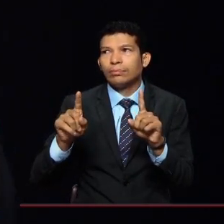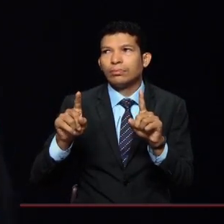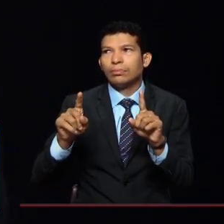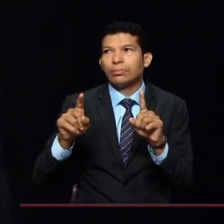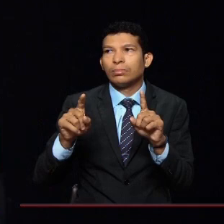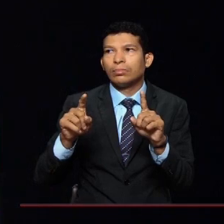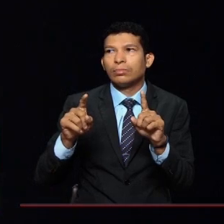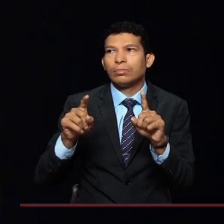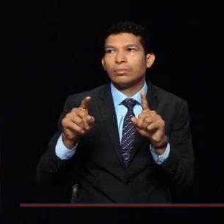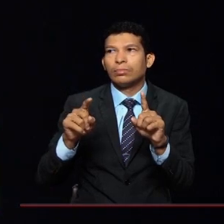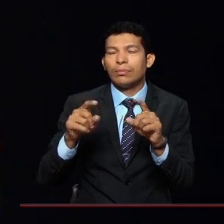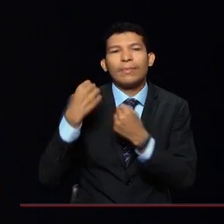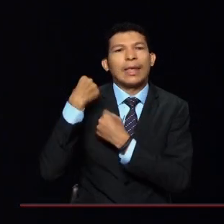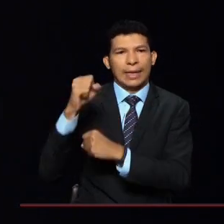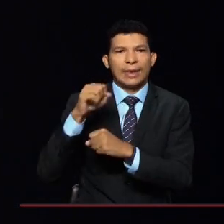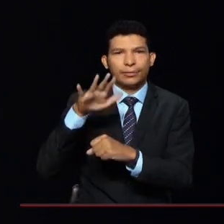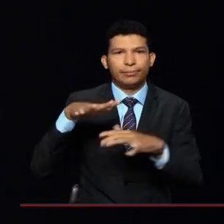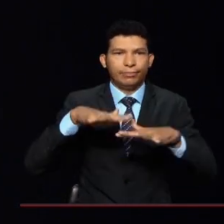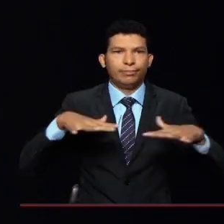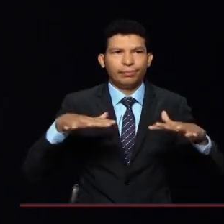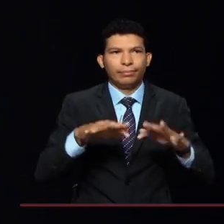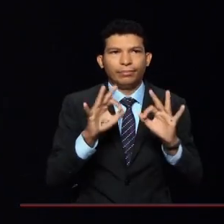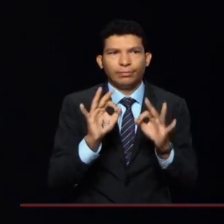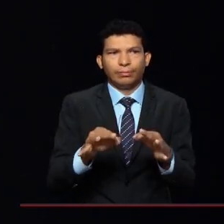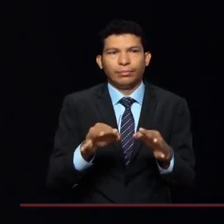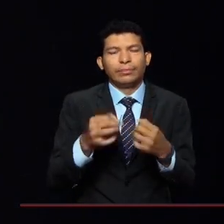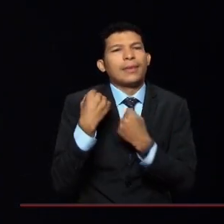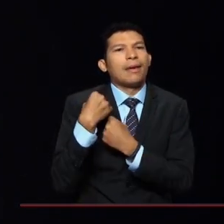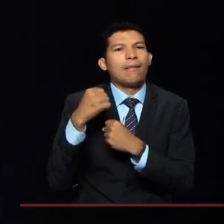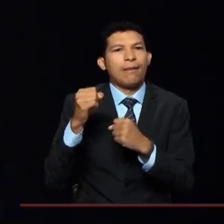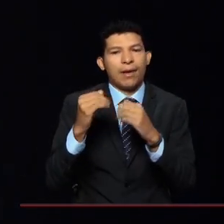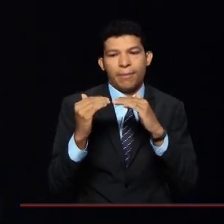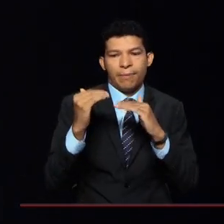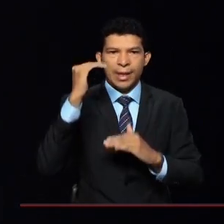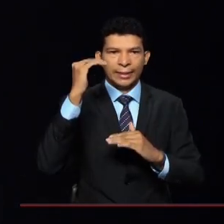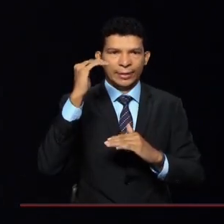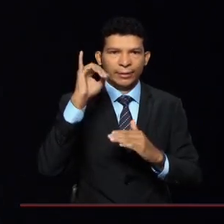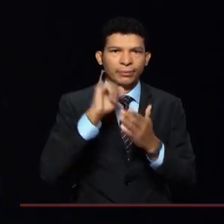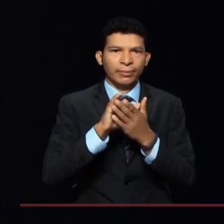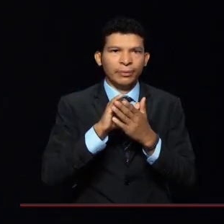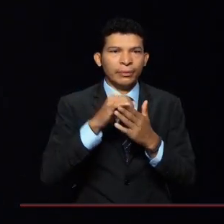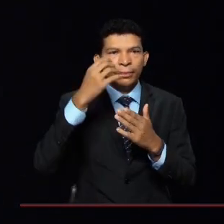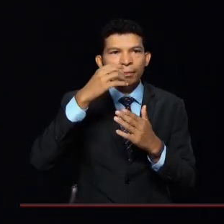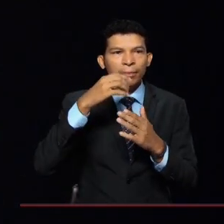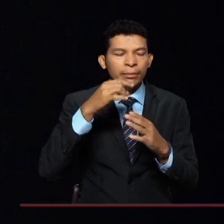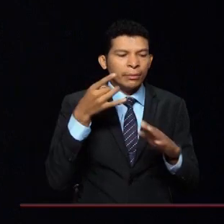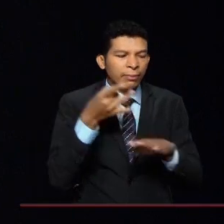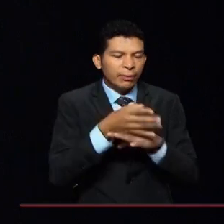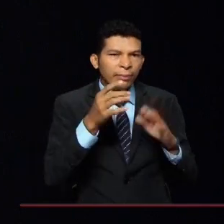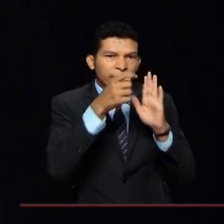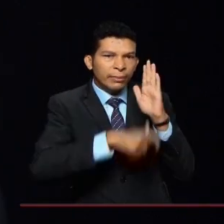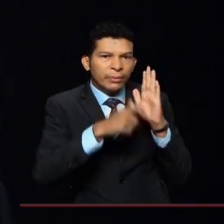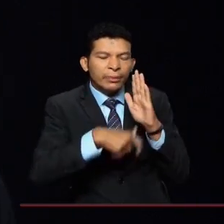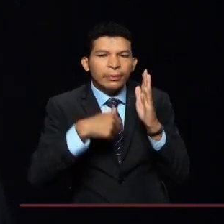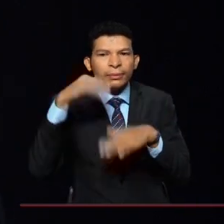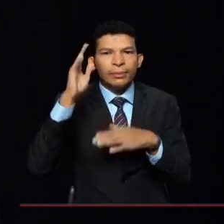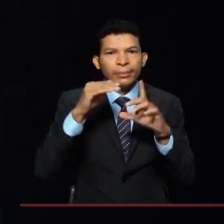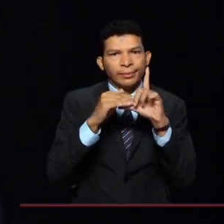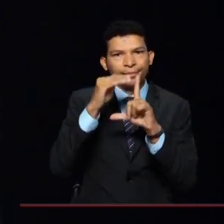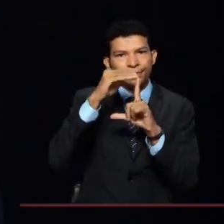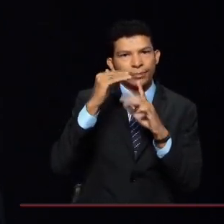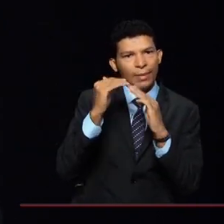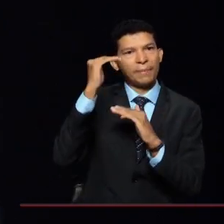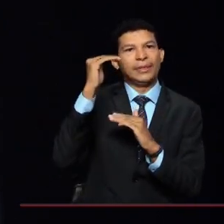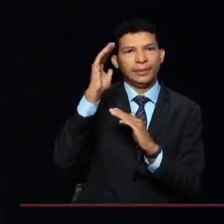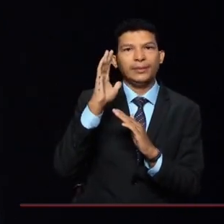termina, digámoslo, ganando ese espacio y ganándole mucha más ventaja Alejandro, principalmente en estratos altos, y empieza